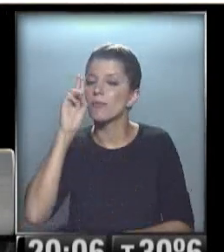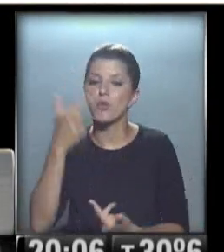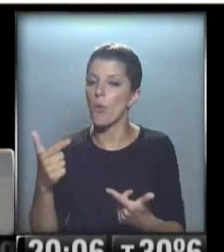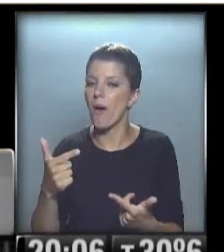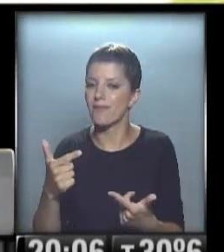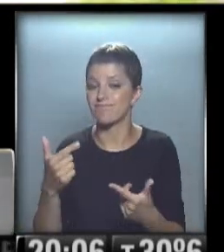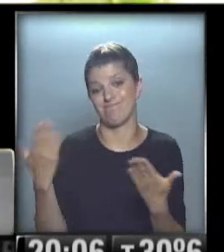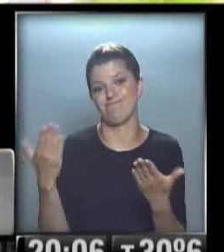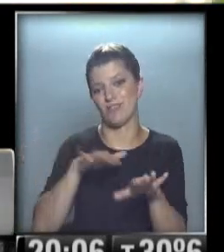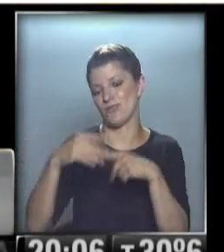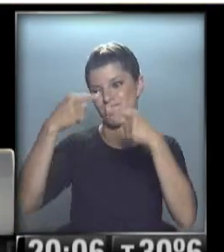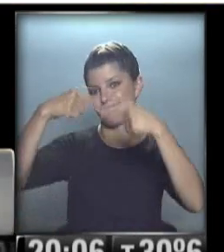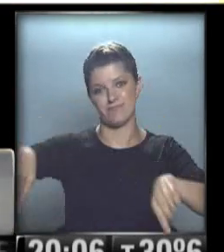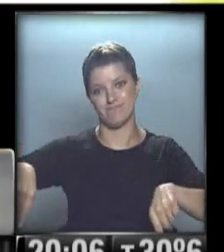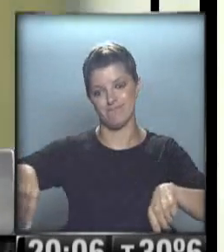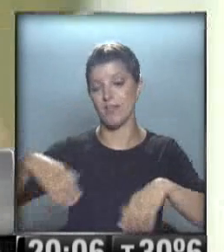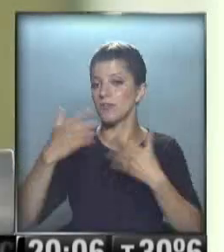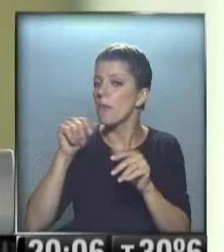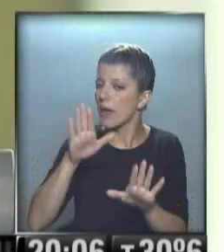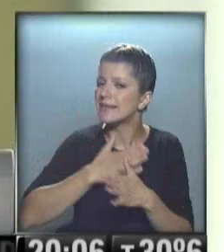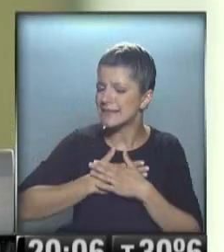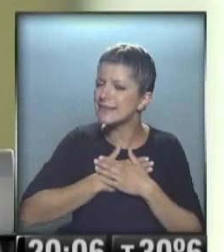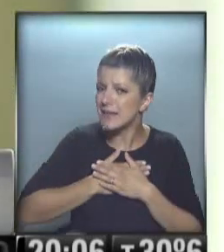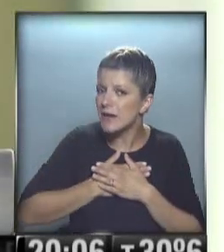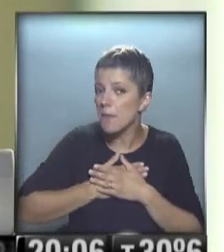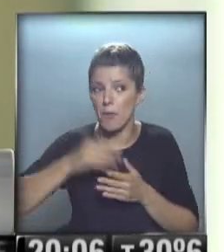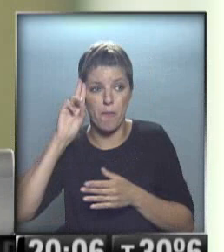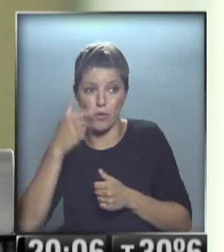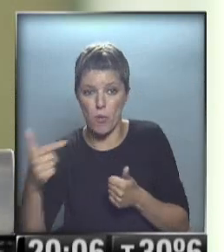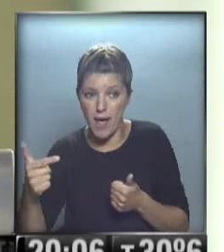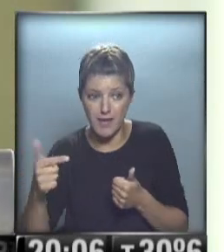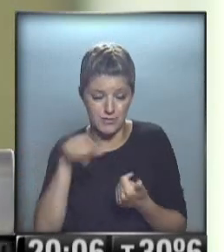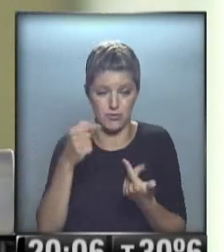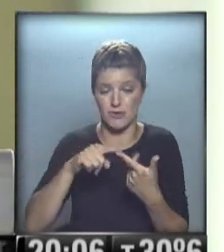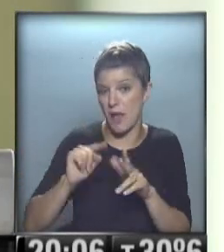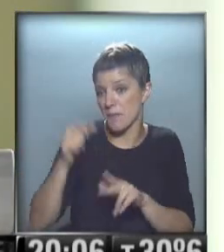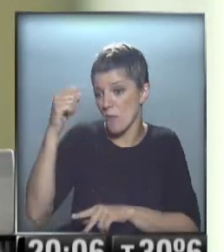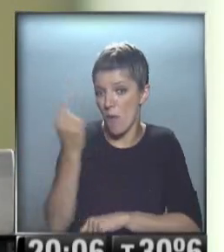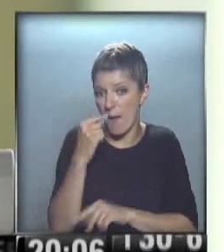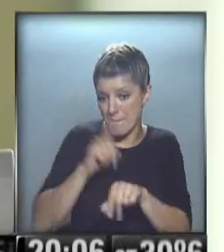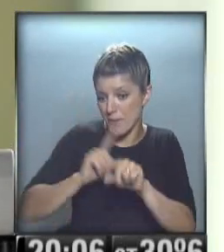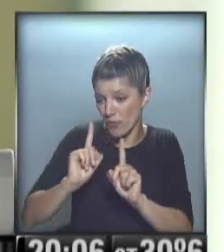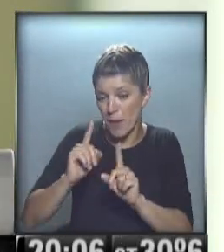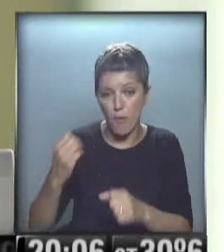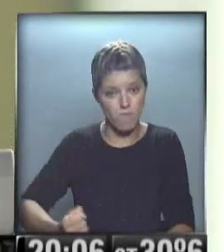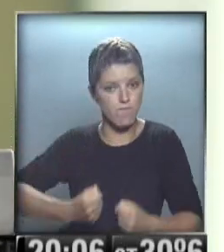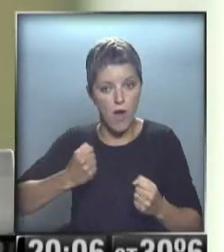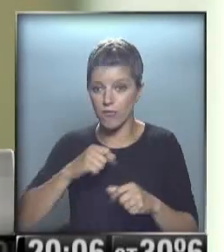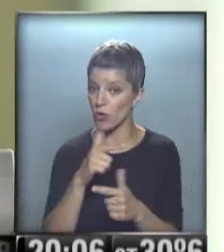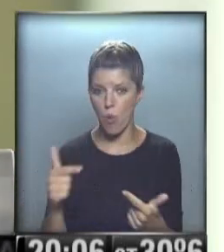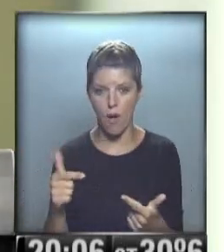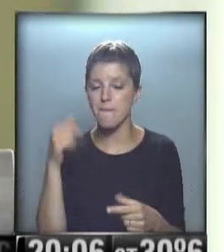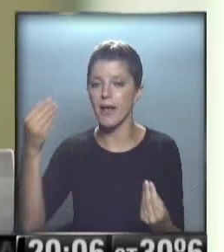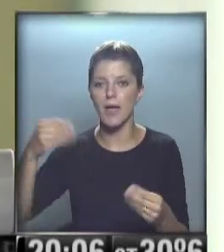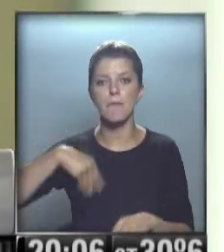mismo. Y además de querido y de no ser respetado, no tiene el peso propio político para sentarse con el poder político real de